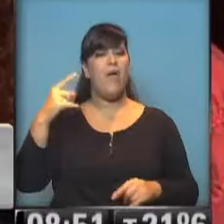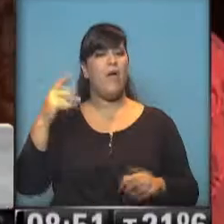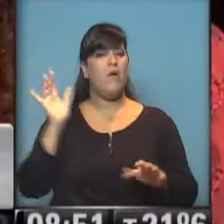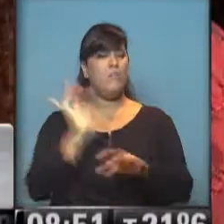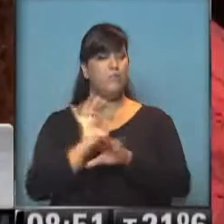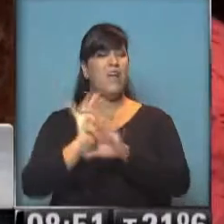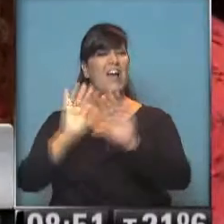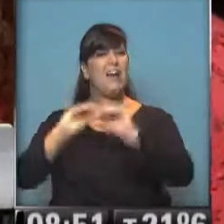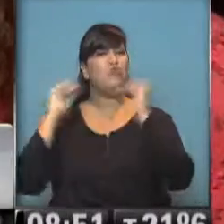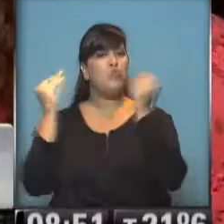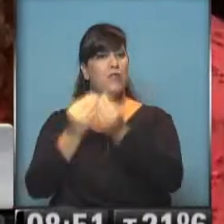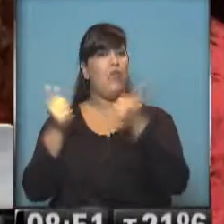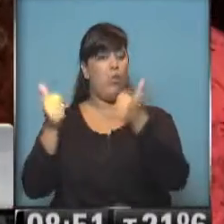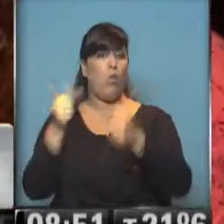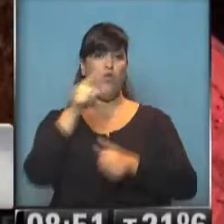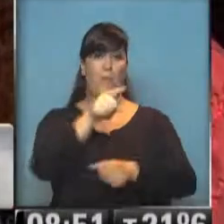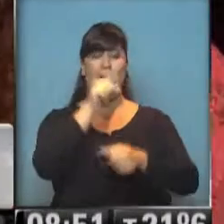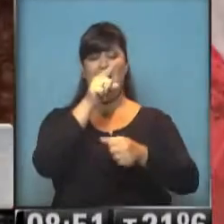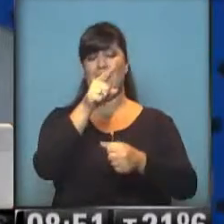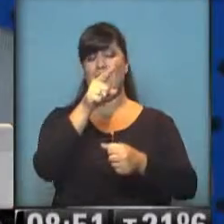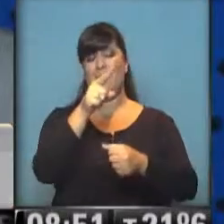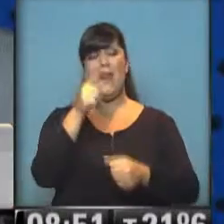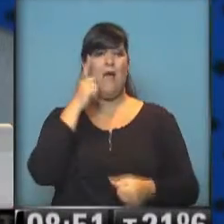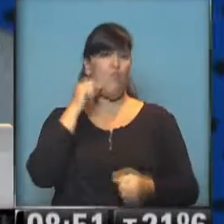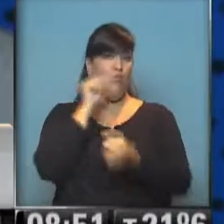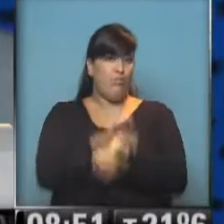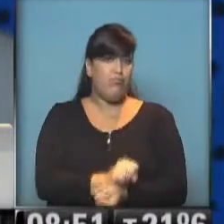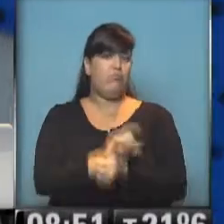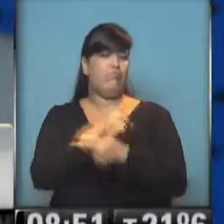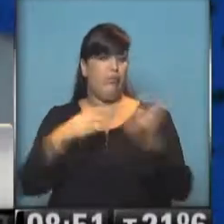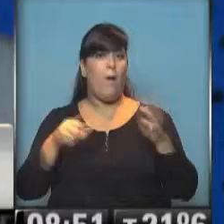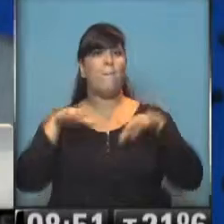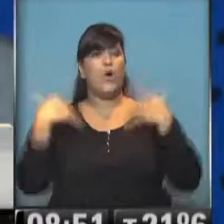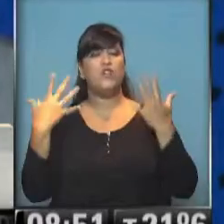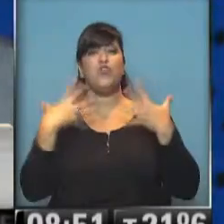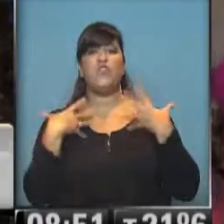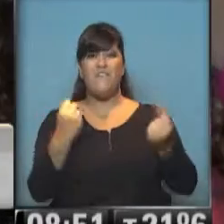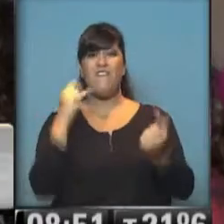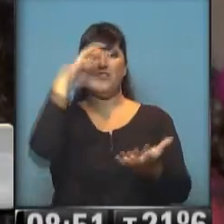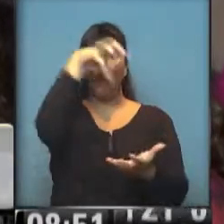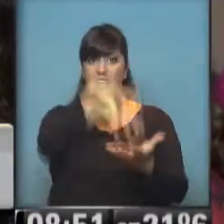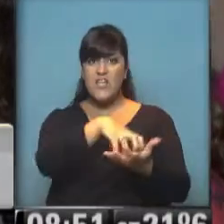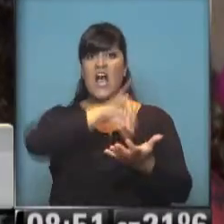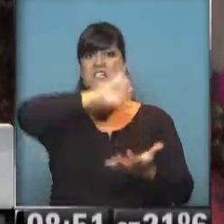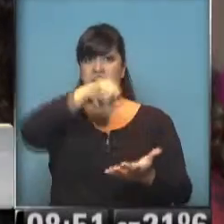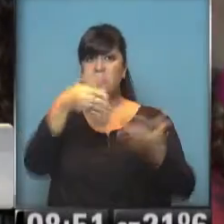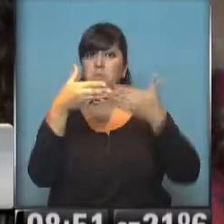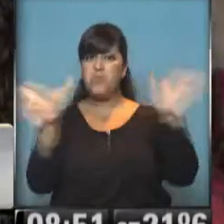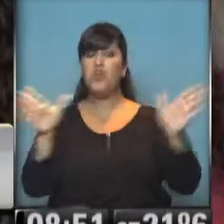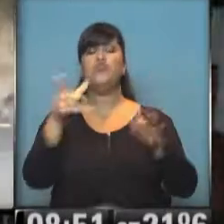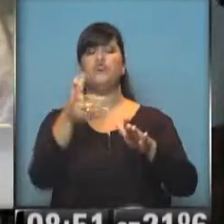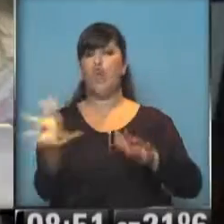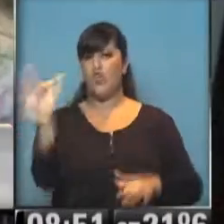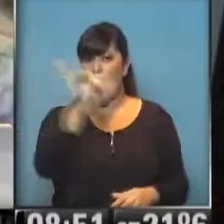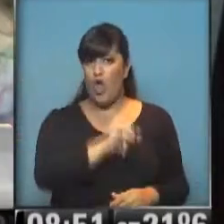positivo para la mujer y para sus hijos así que la defensoría está abierta a todos los días por